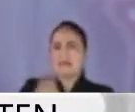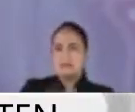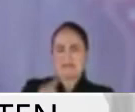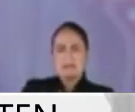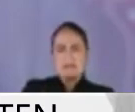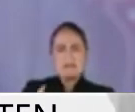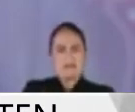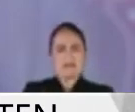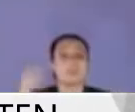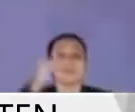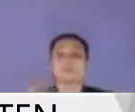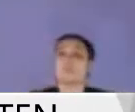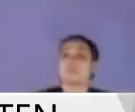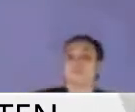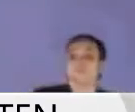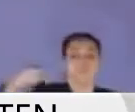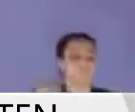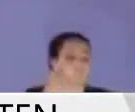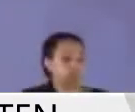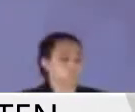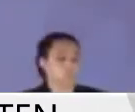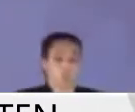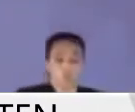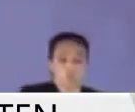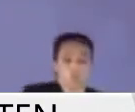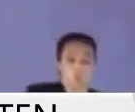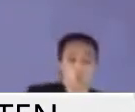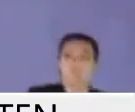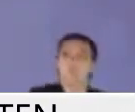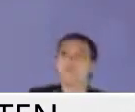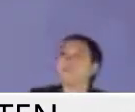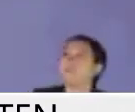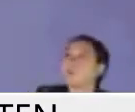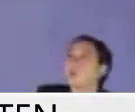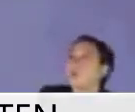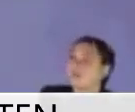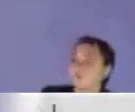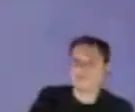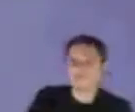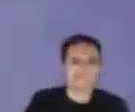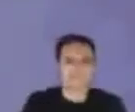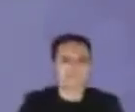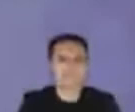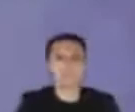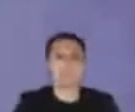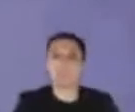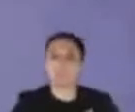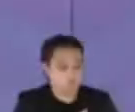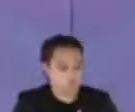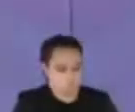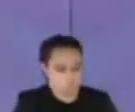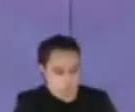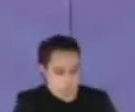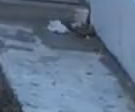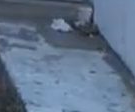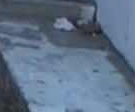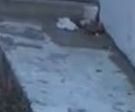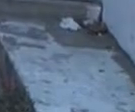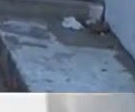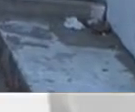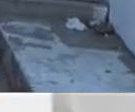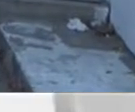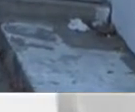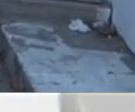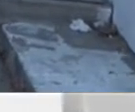que dicen lejos de presentar propuestas y realizar un ejercicio serio, se convierte en un circo y en un pleito de vecindad.